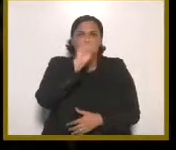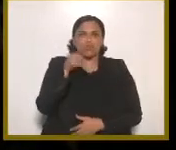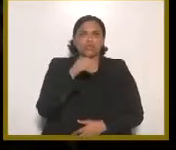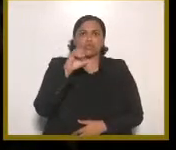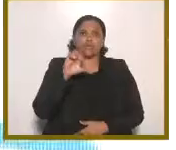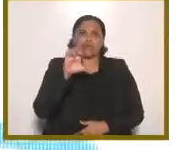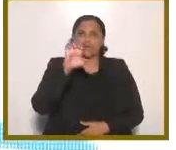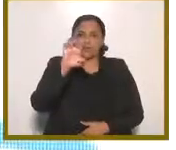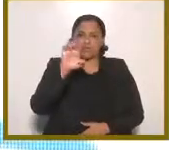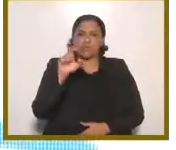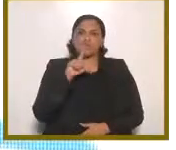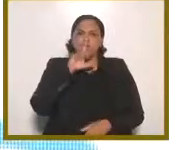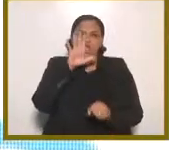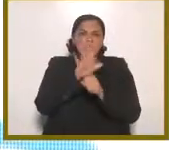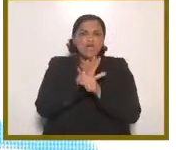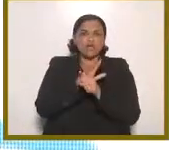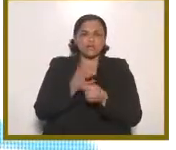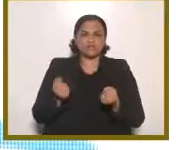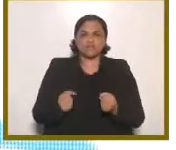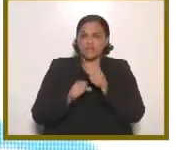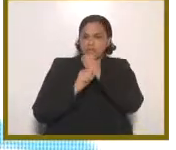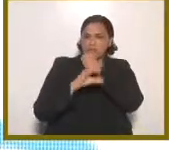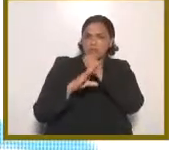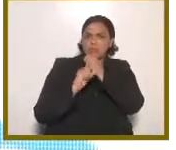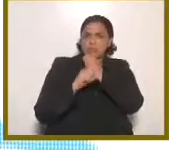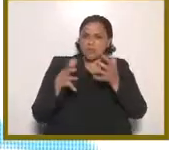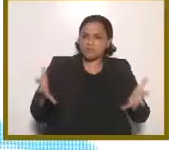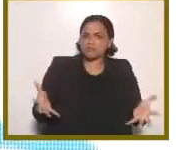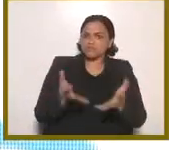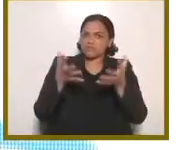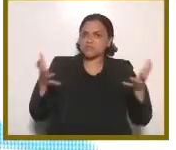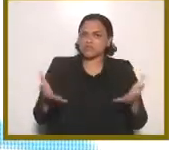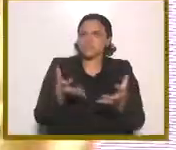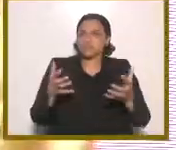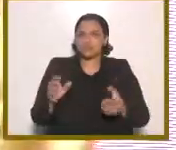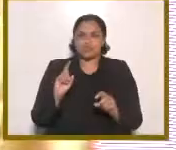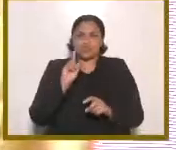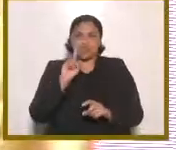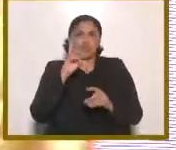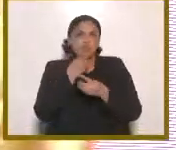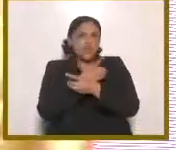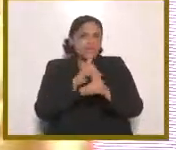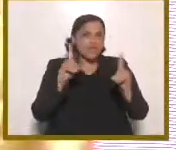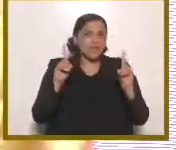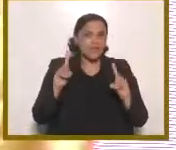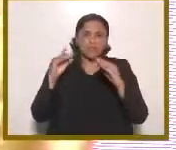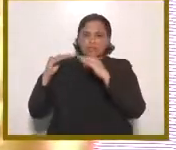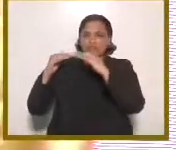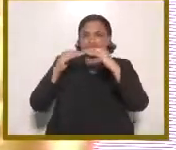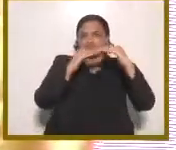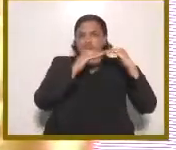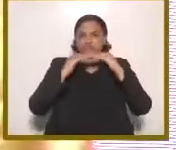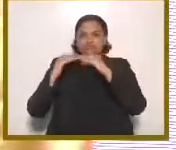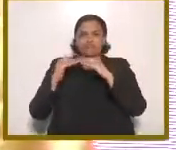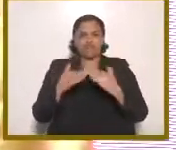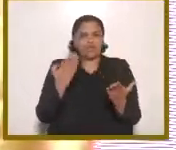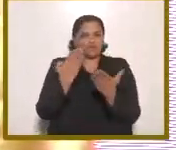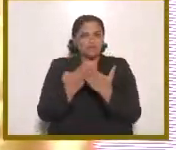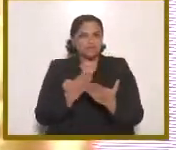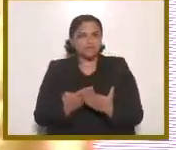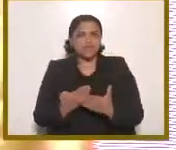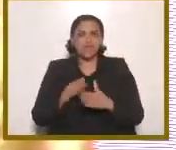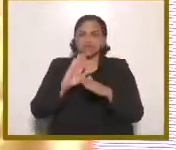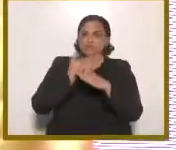a promover la construcción y consolidación de una democracia política paritaria que asegure la